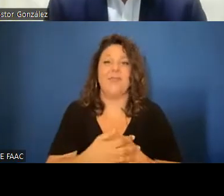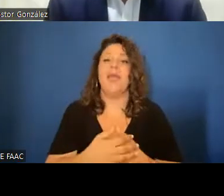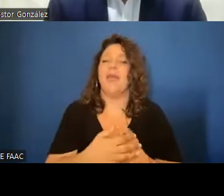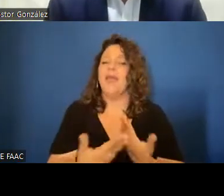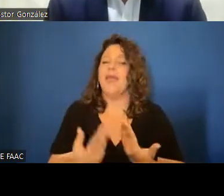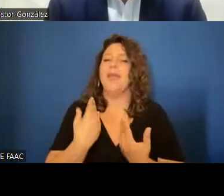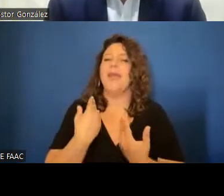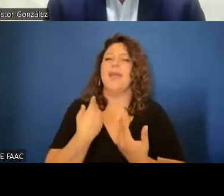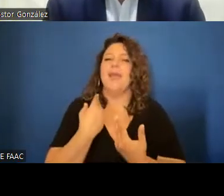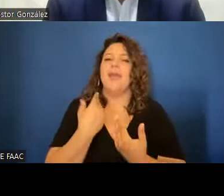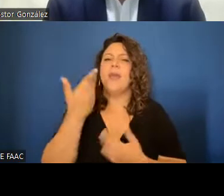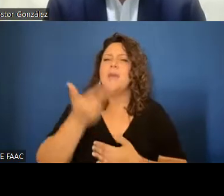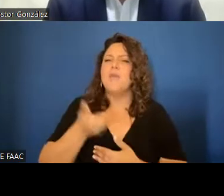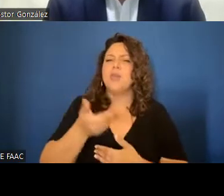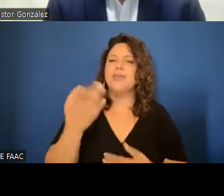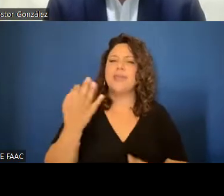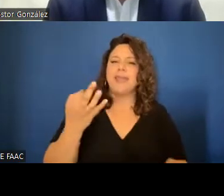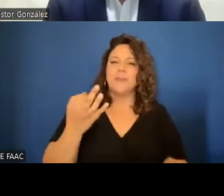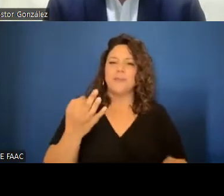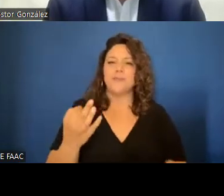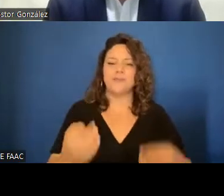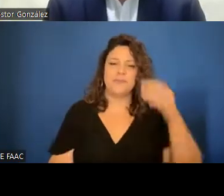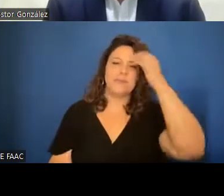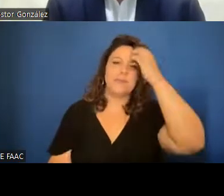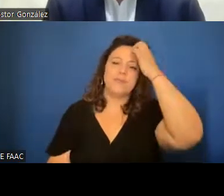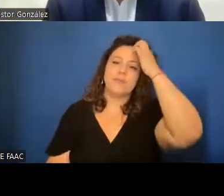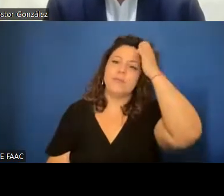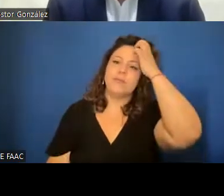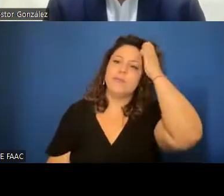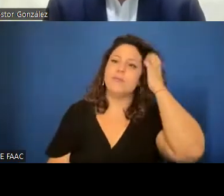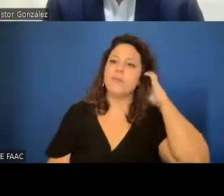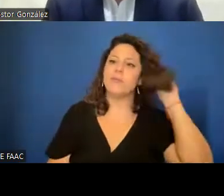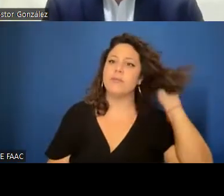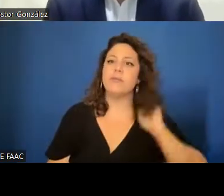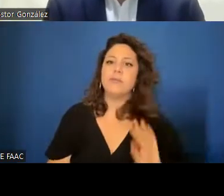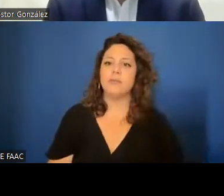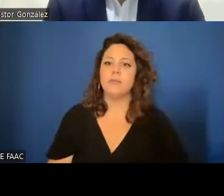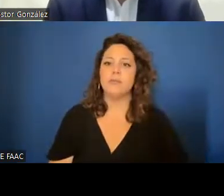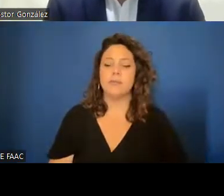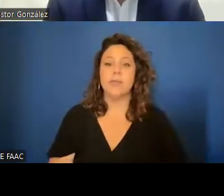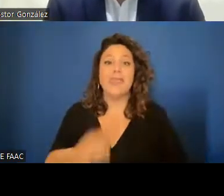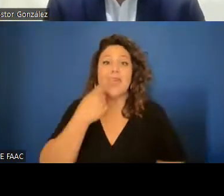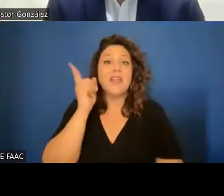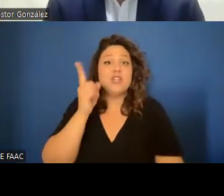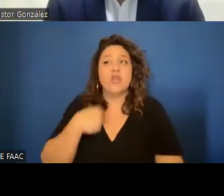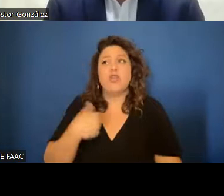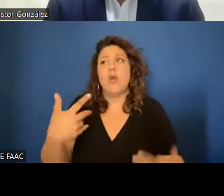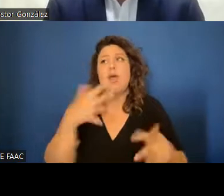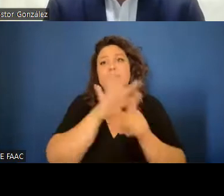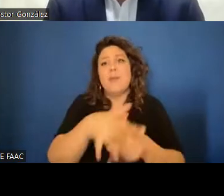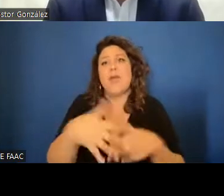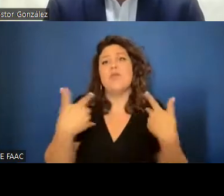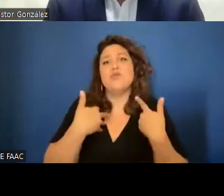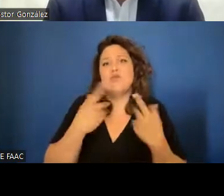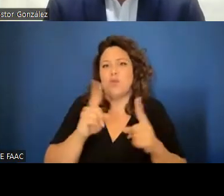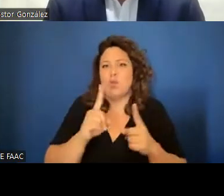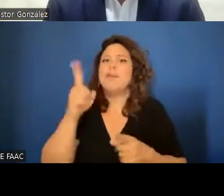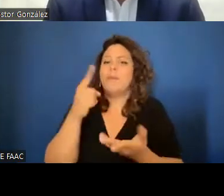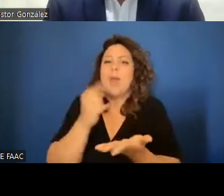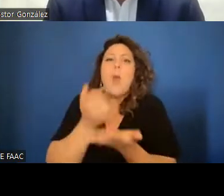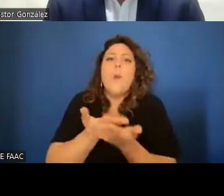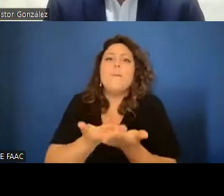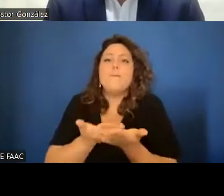aspecto. Sí, efectivamente, aquí también la ley pues, viene a recoger un poco la